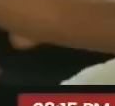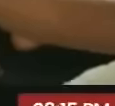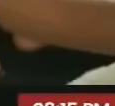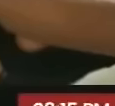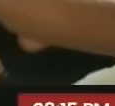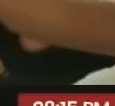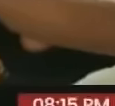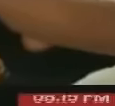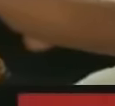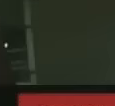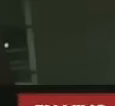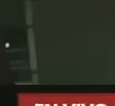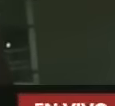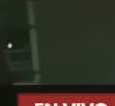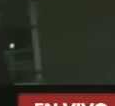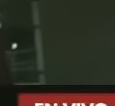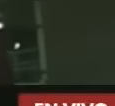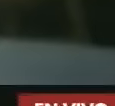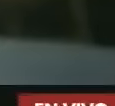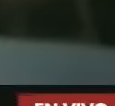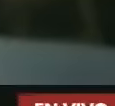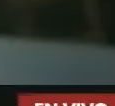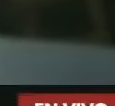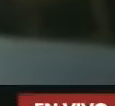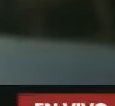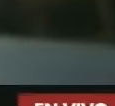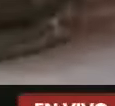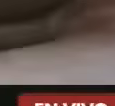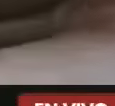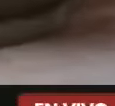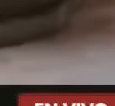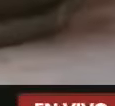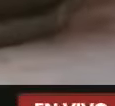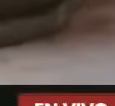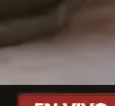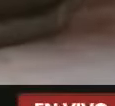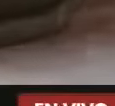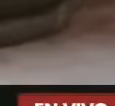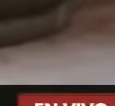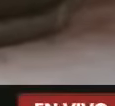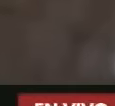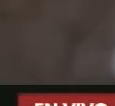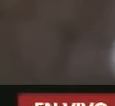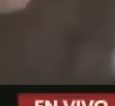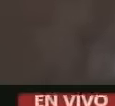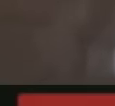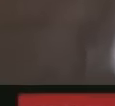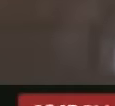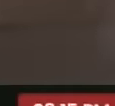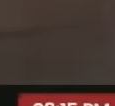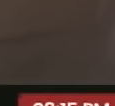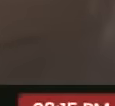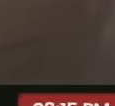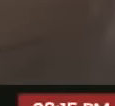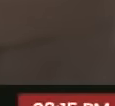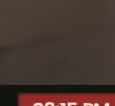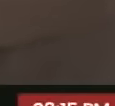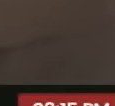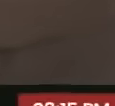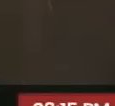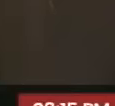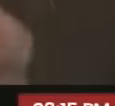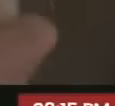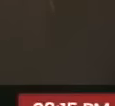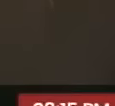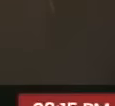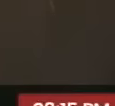Tela, bambú, moriche, semillas, alambre, madera y barro son algunas que se pueden mencionar entre la gama de materia prima que